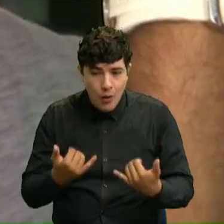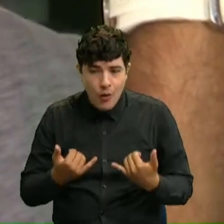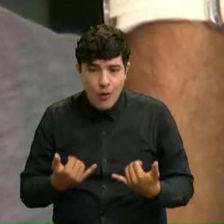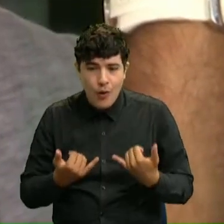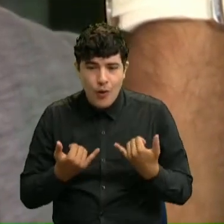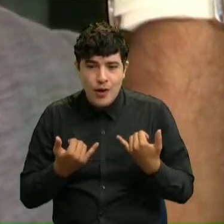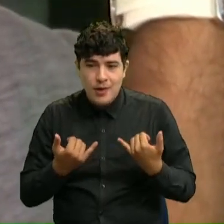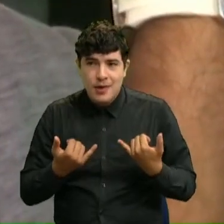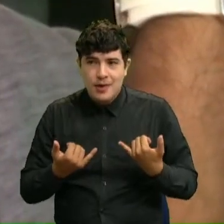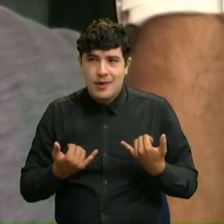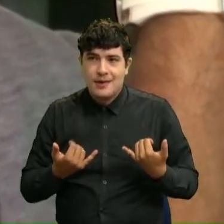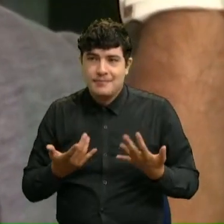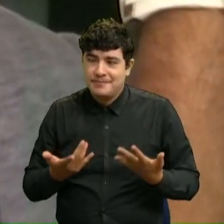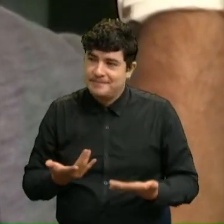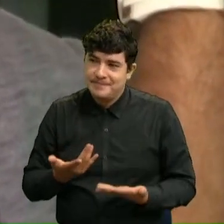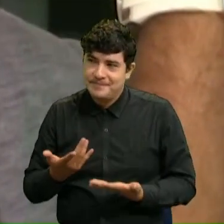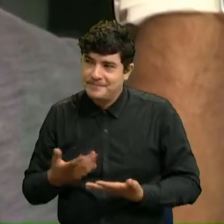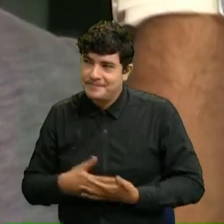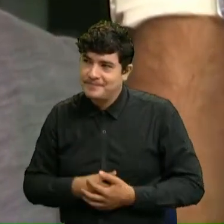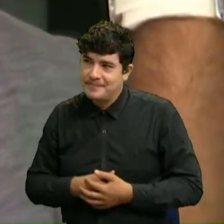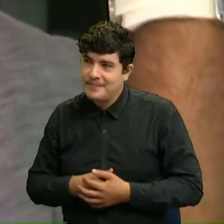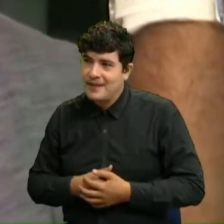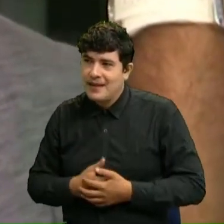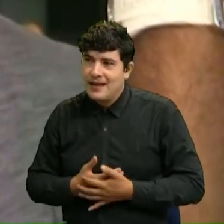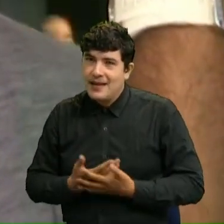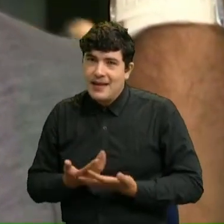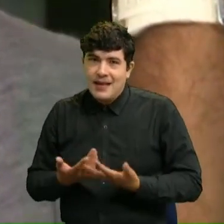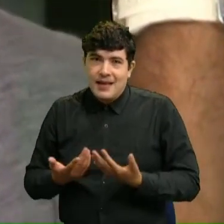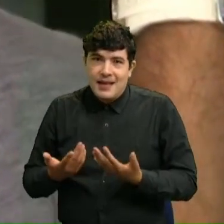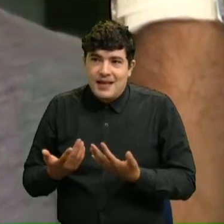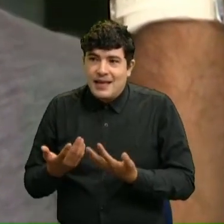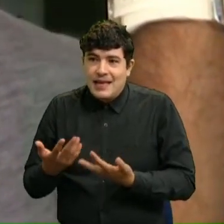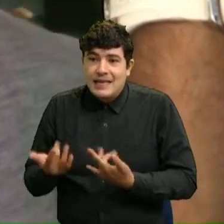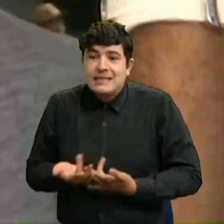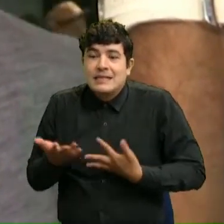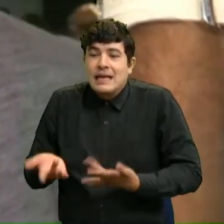podemos estar esperando que nos den, sino dar, básicamente es eso.